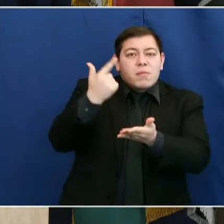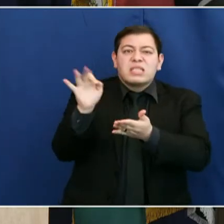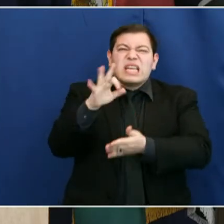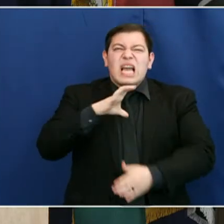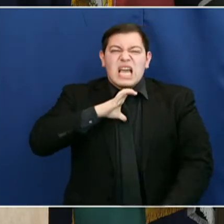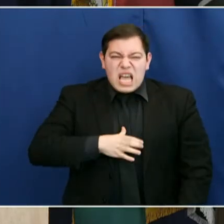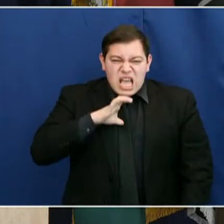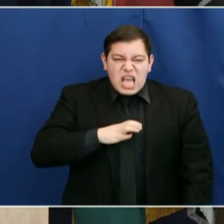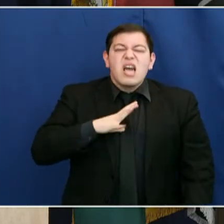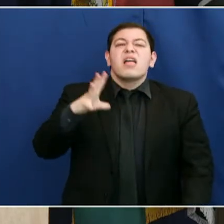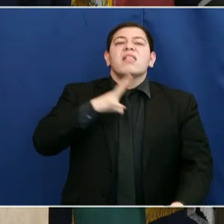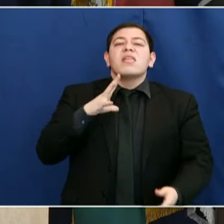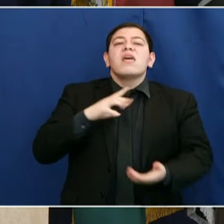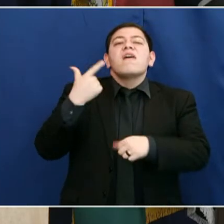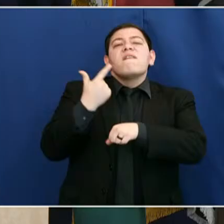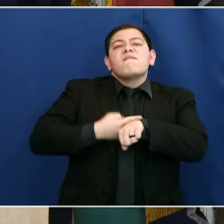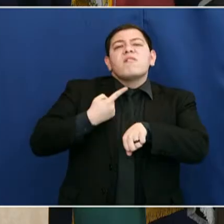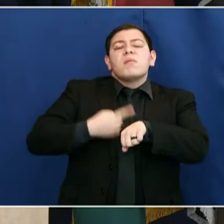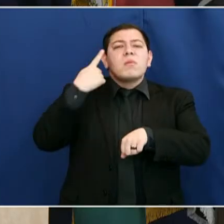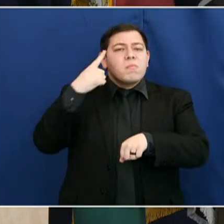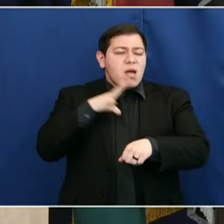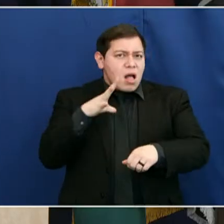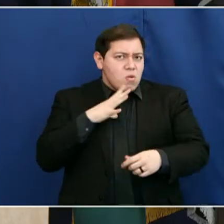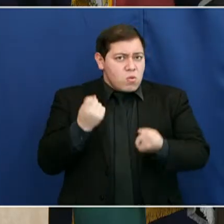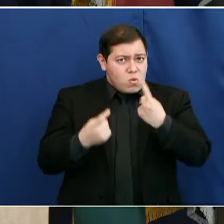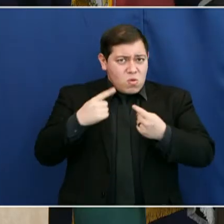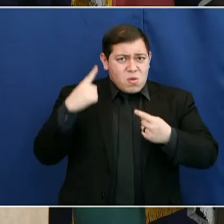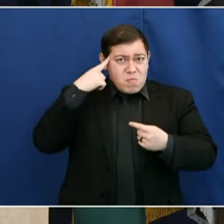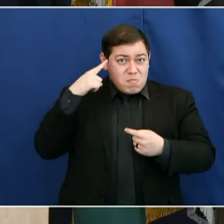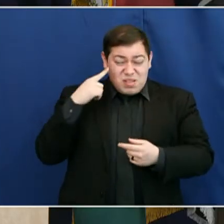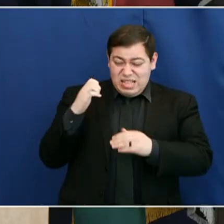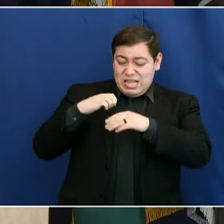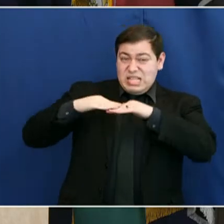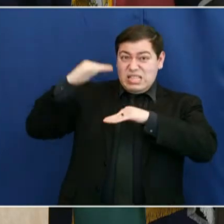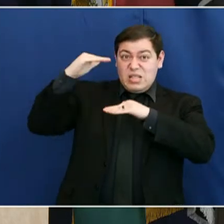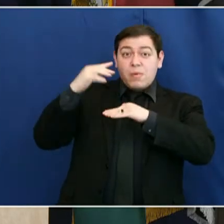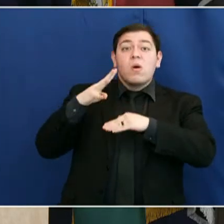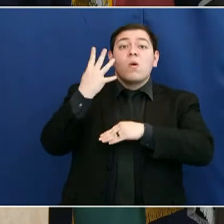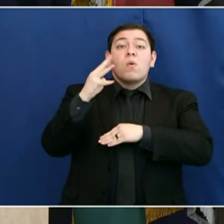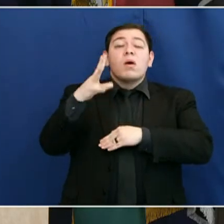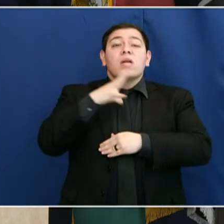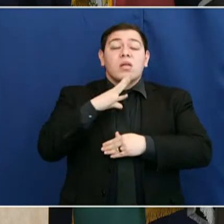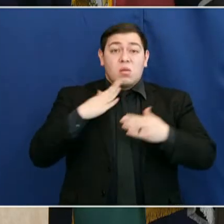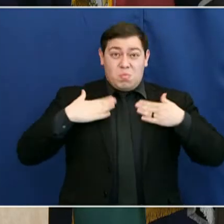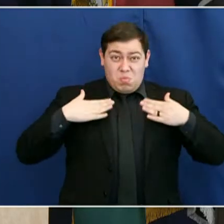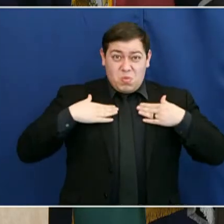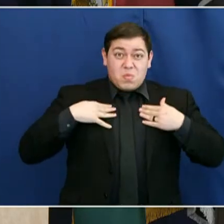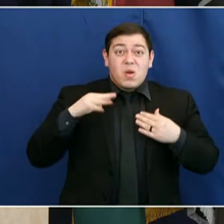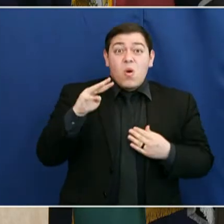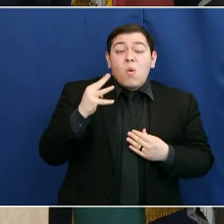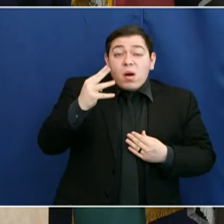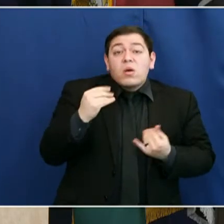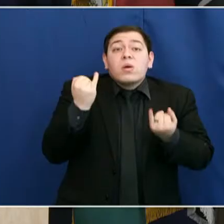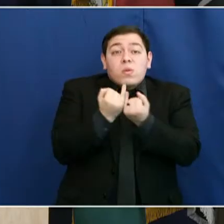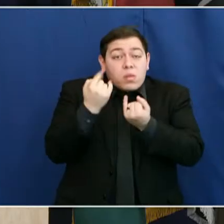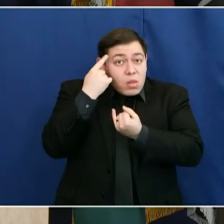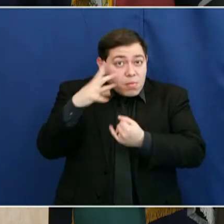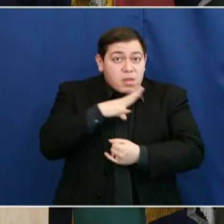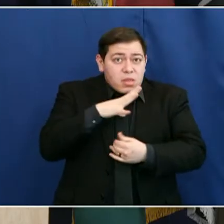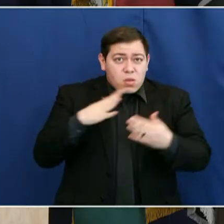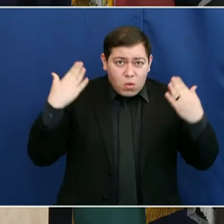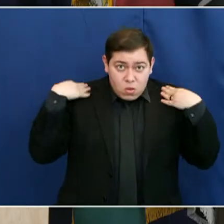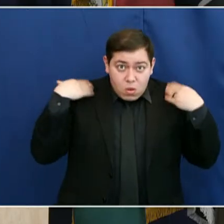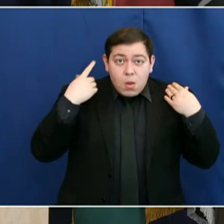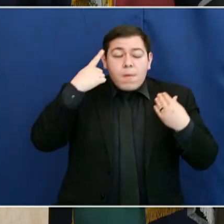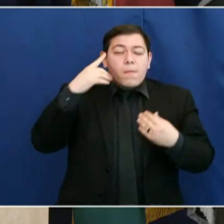cáncer, enfermedades renal crónica, etapa 4 o superior, enfermedad pulmonar crónica y el dependiente del